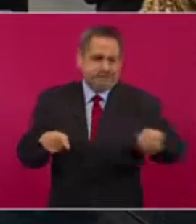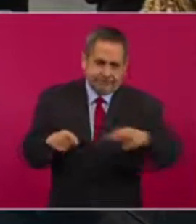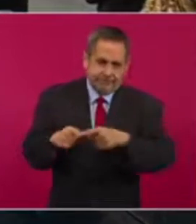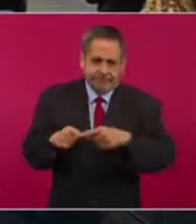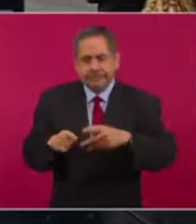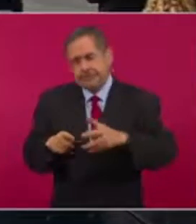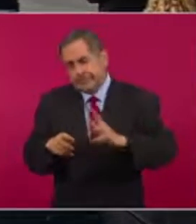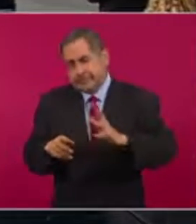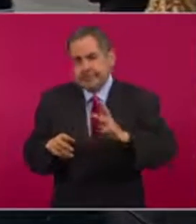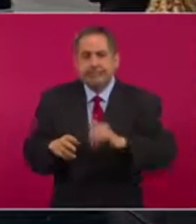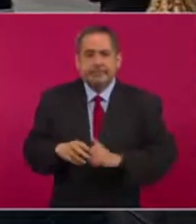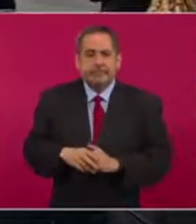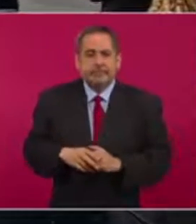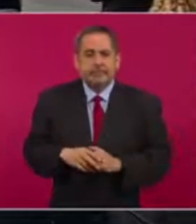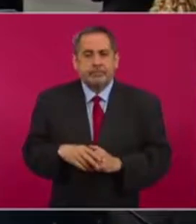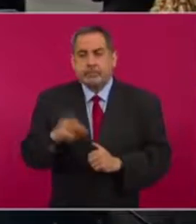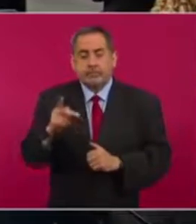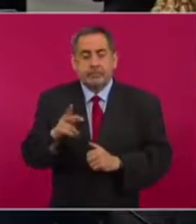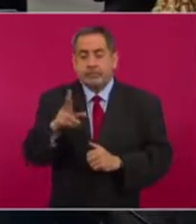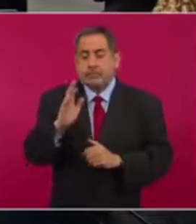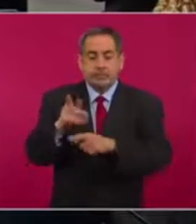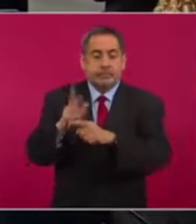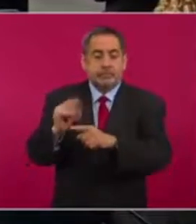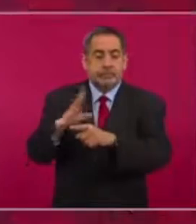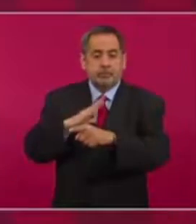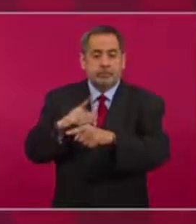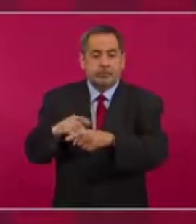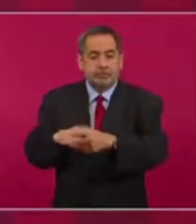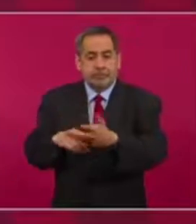también ya no tienen